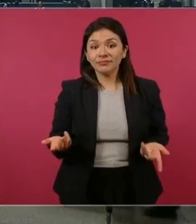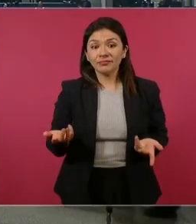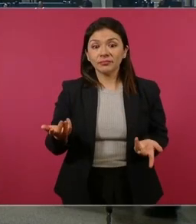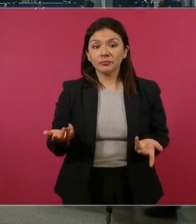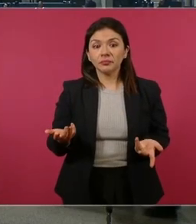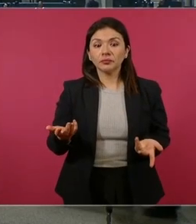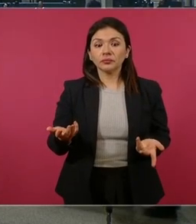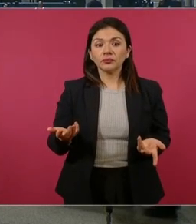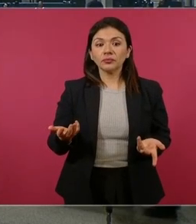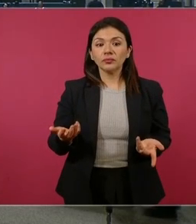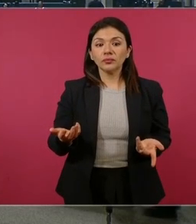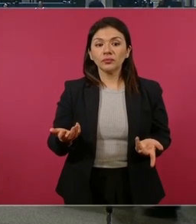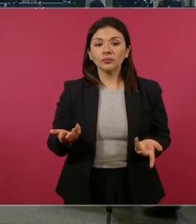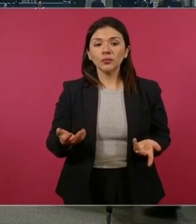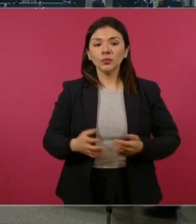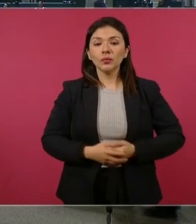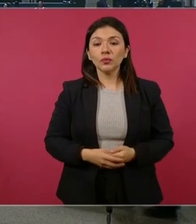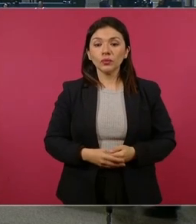siempre